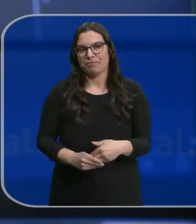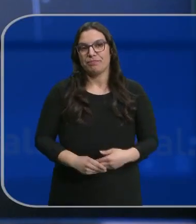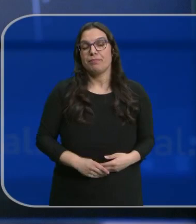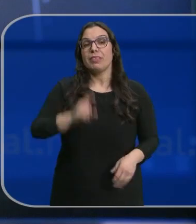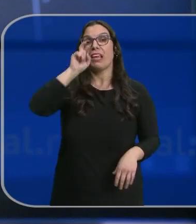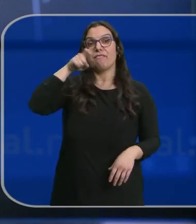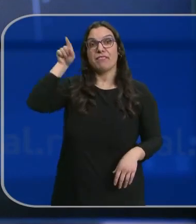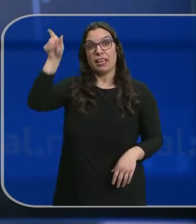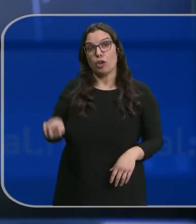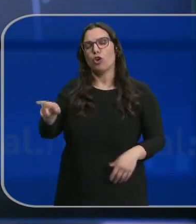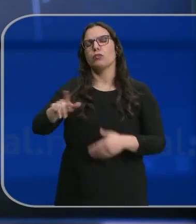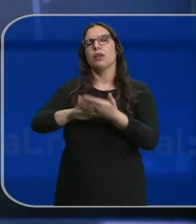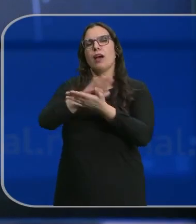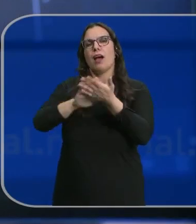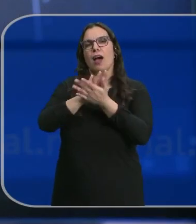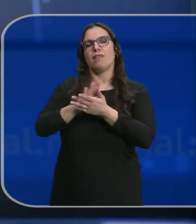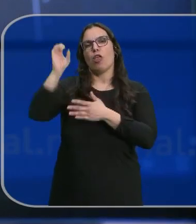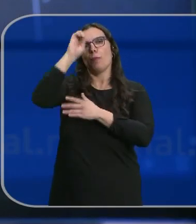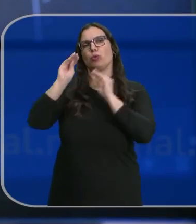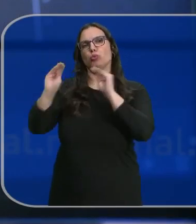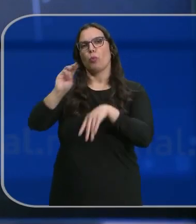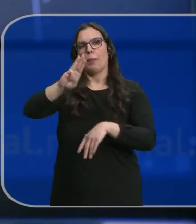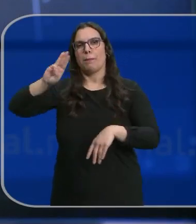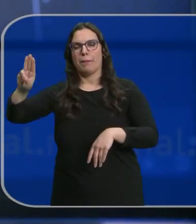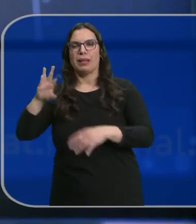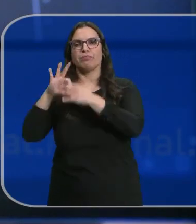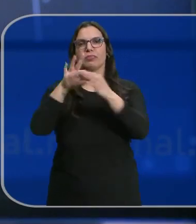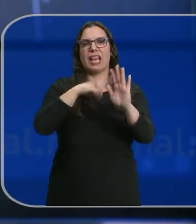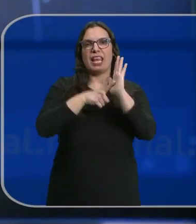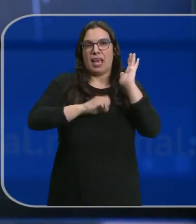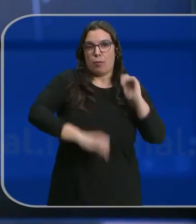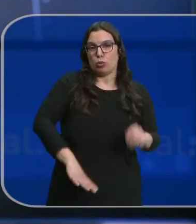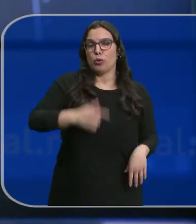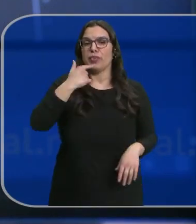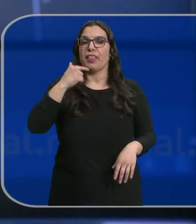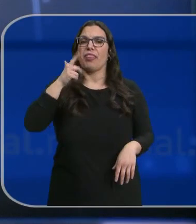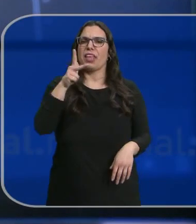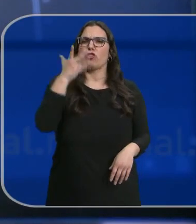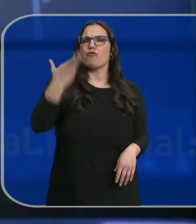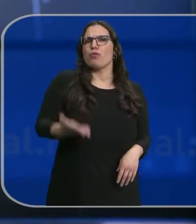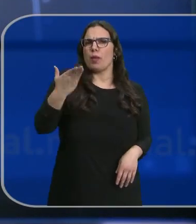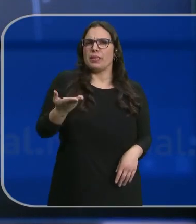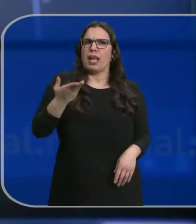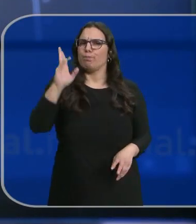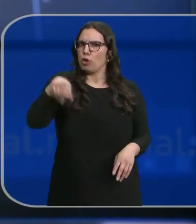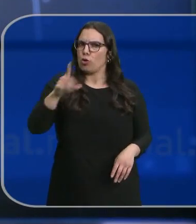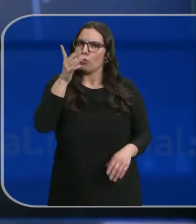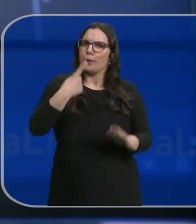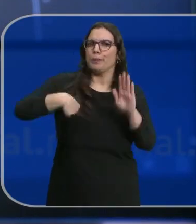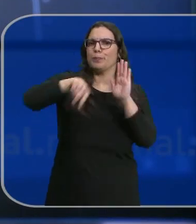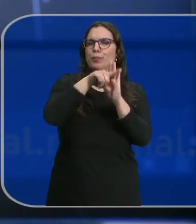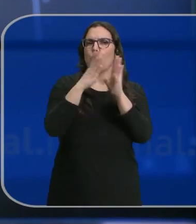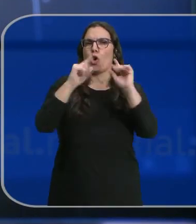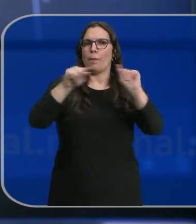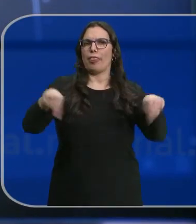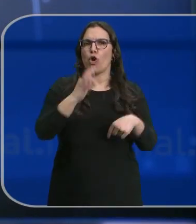ha explicado hoy la postura del Partido Popular en torno a la ley del aborto. El líder del PP no considera que sea un derecho fundamental porque no lo establece